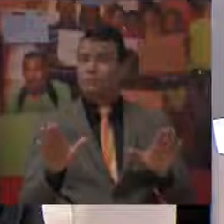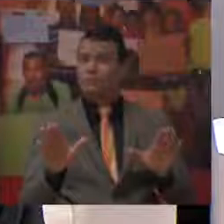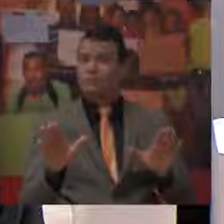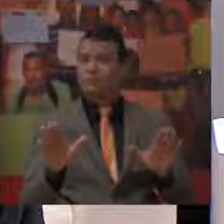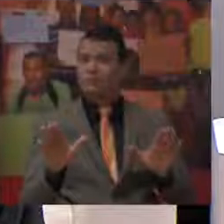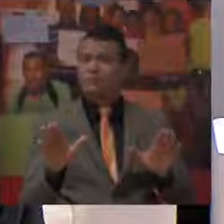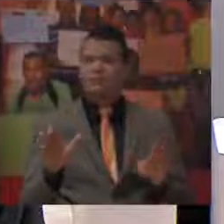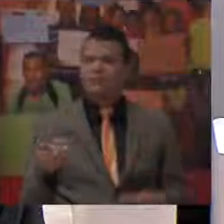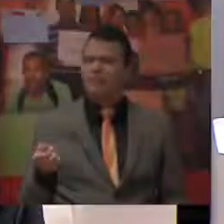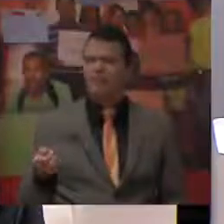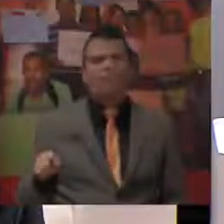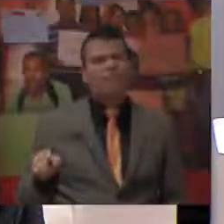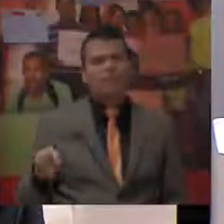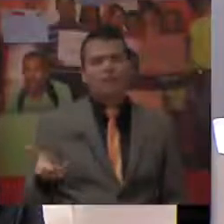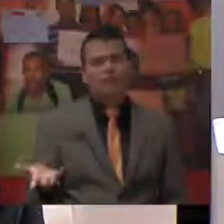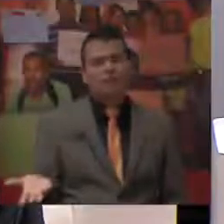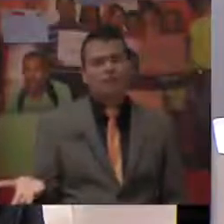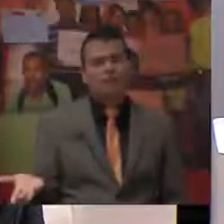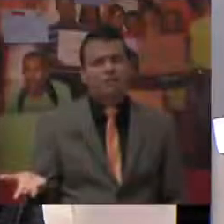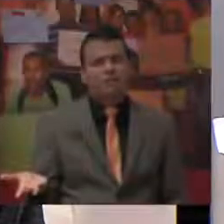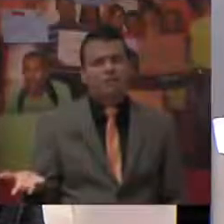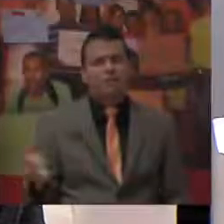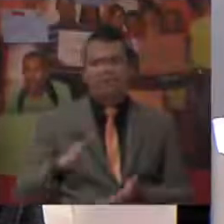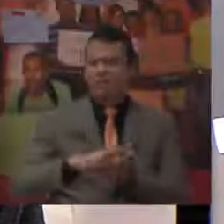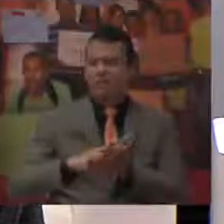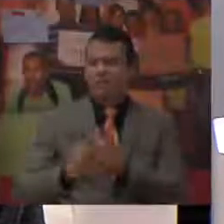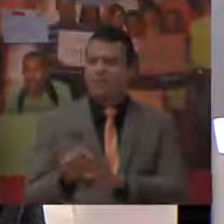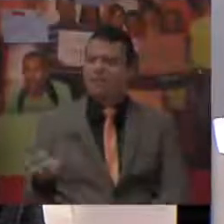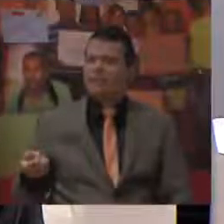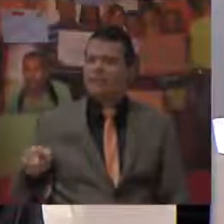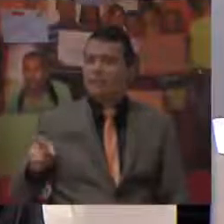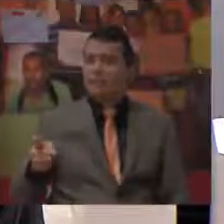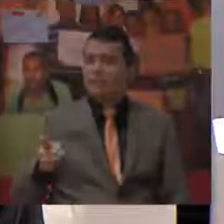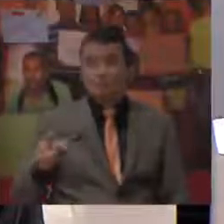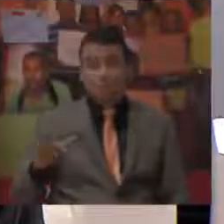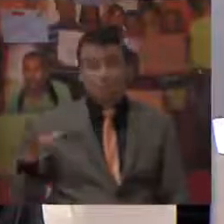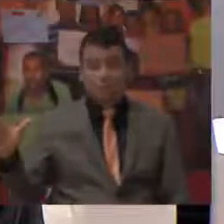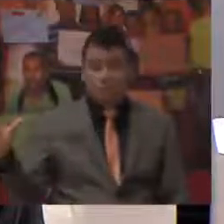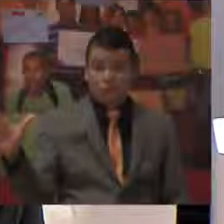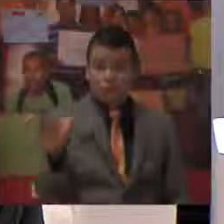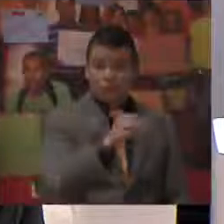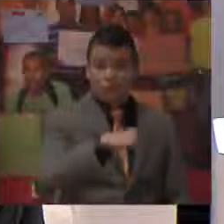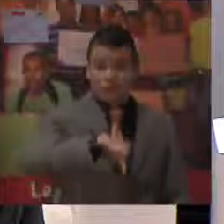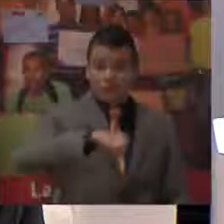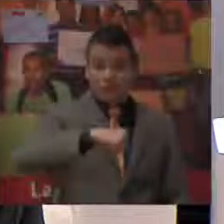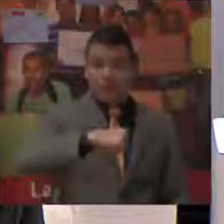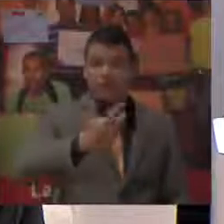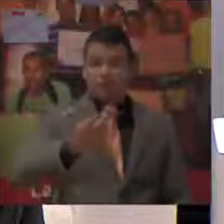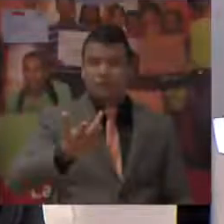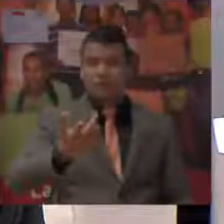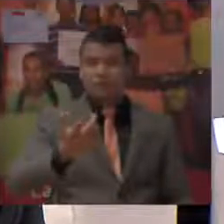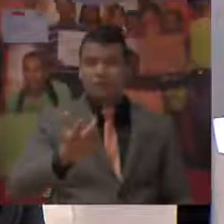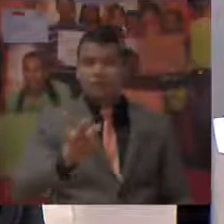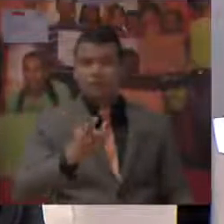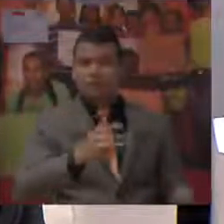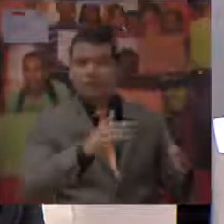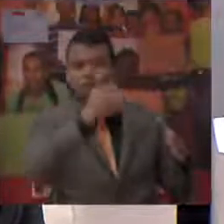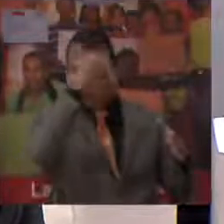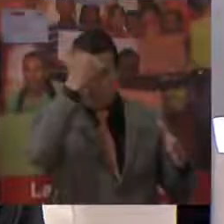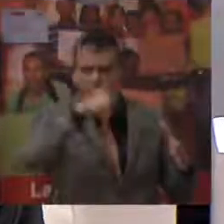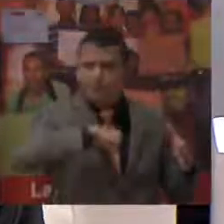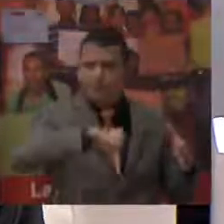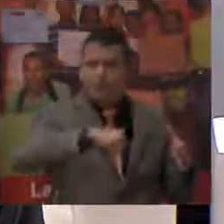¿Qué es la paz? ¿Es un derecho colectivo? ¿Es un derecho fundamental?